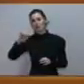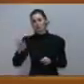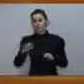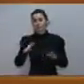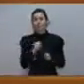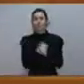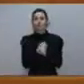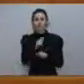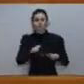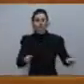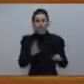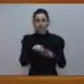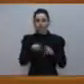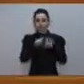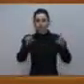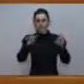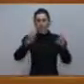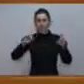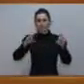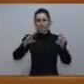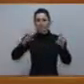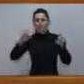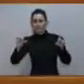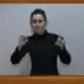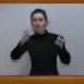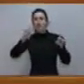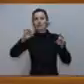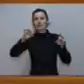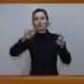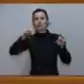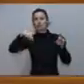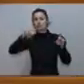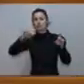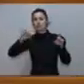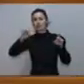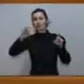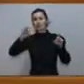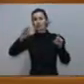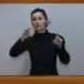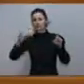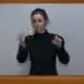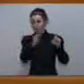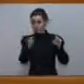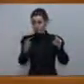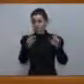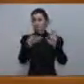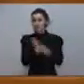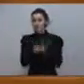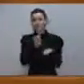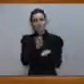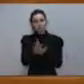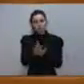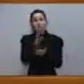de Traxa y Traxatec, sus despidos son el fruto de este ere, previsto ante el que el Gobierno